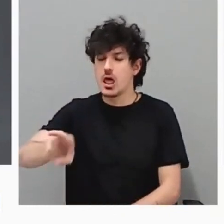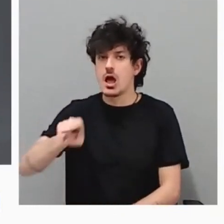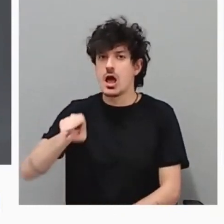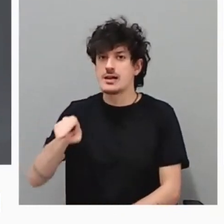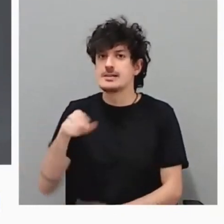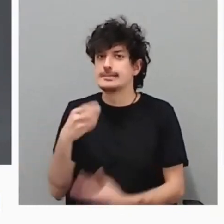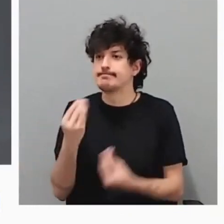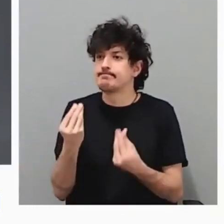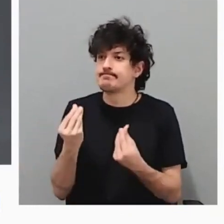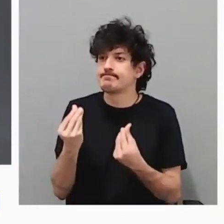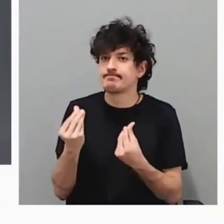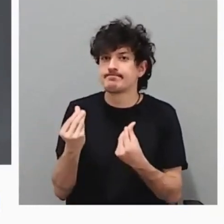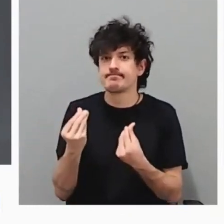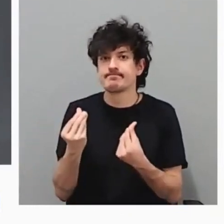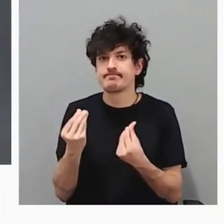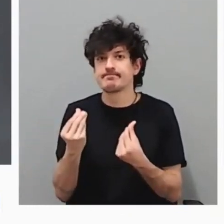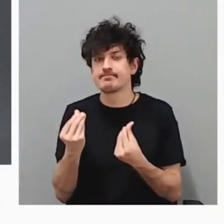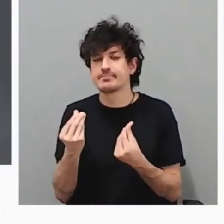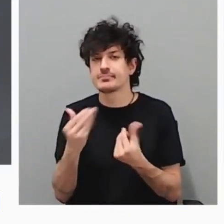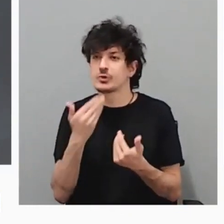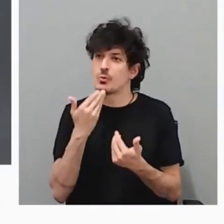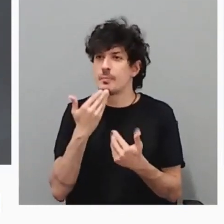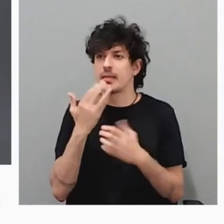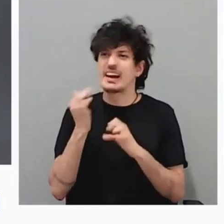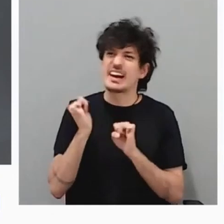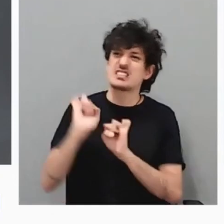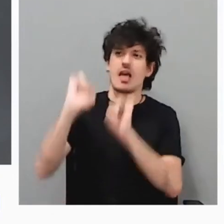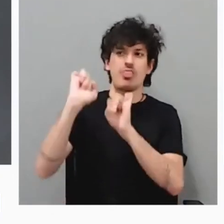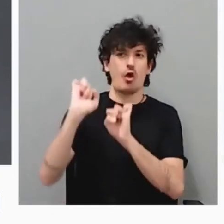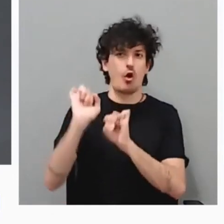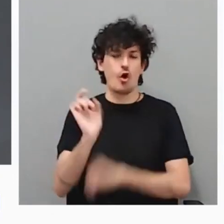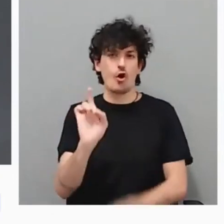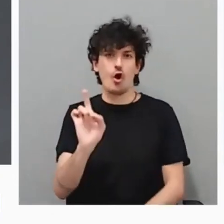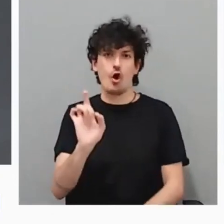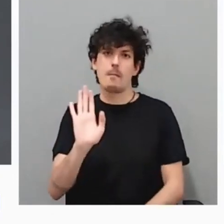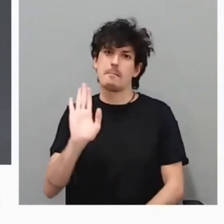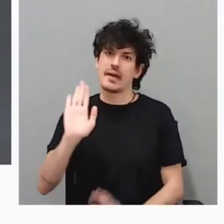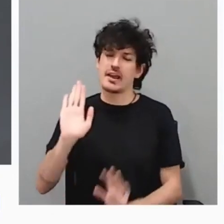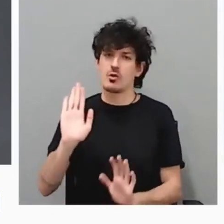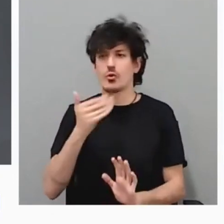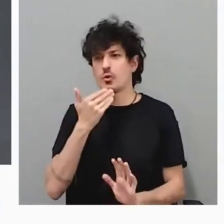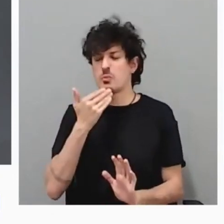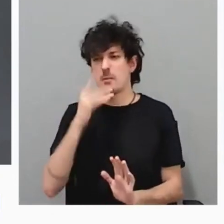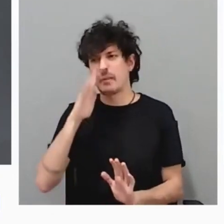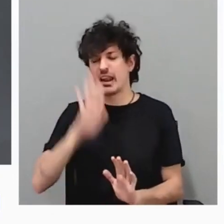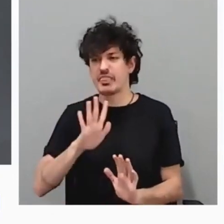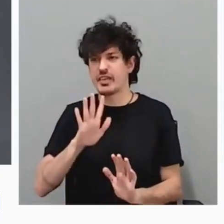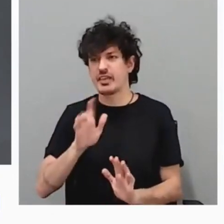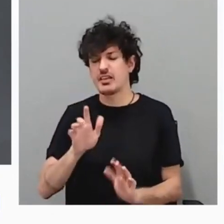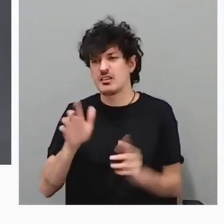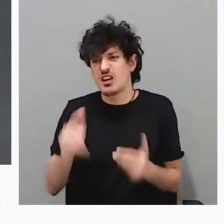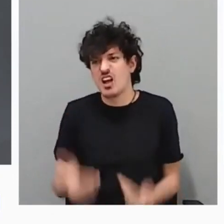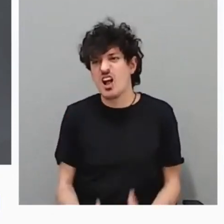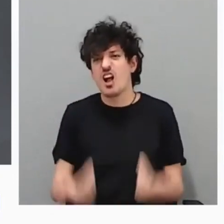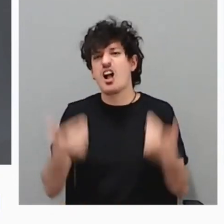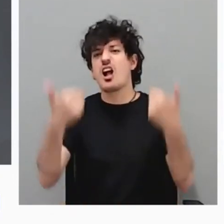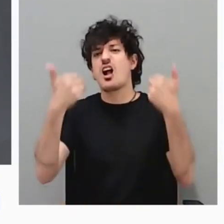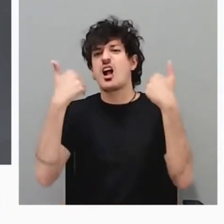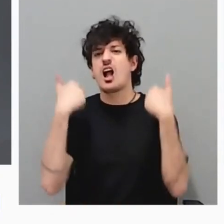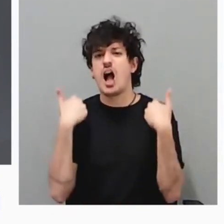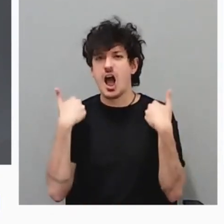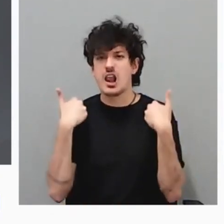notado no un rechazo, pero sí como una carga más, ¿no? Y entendemos que es